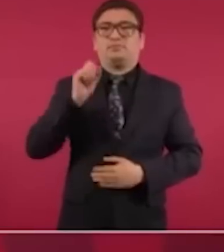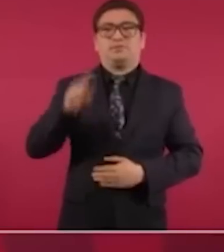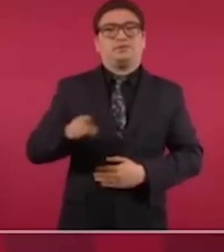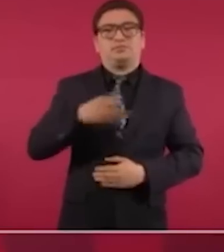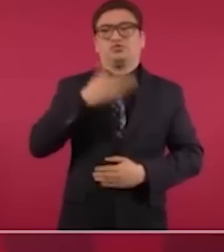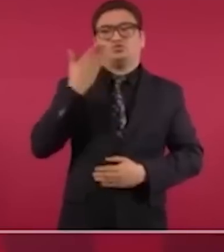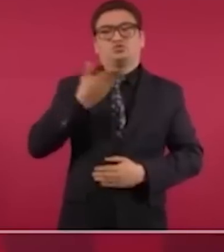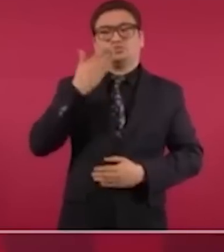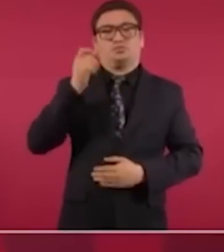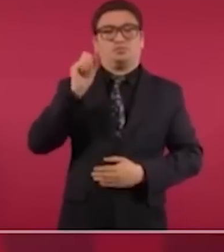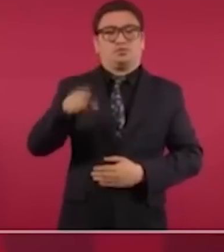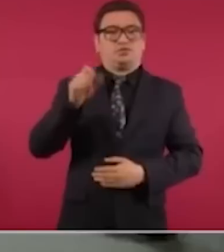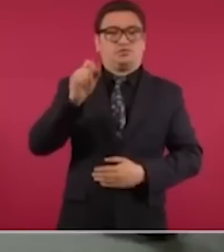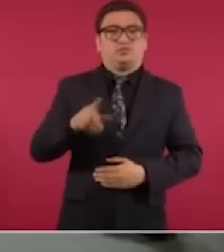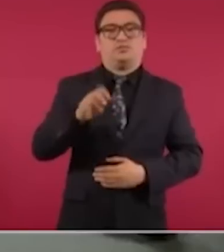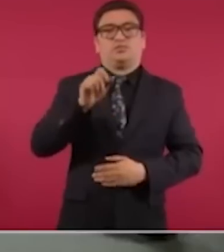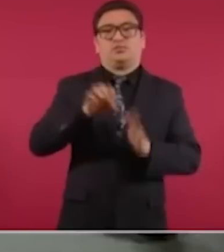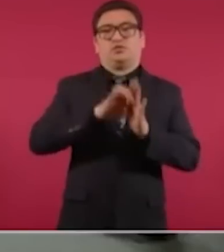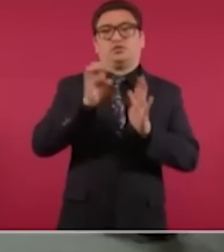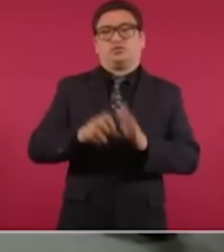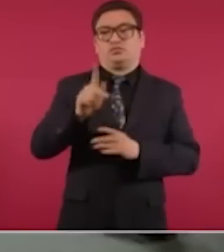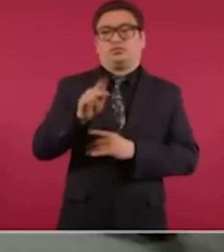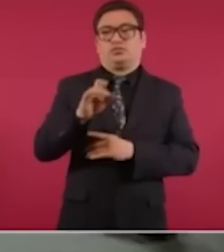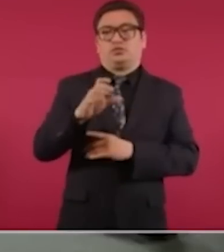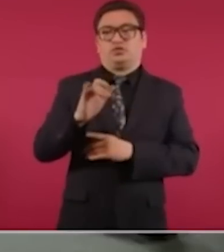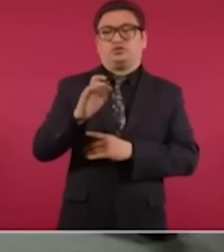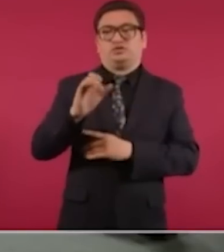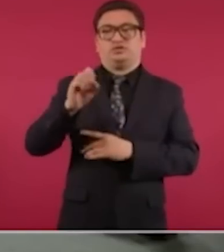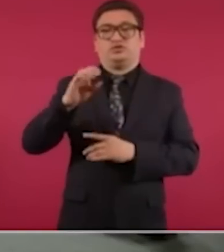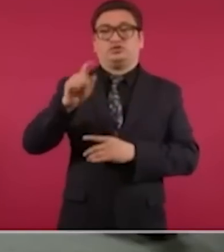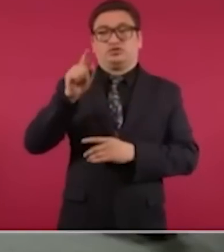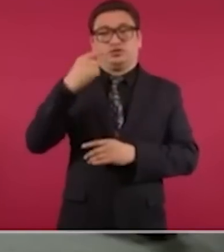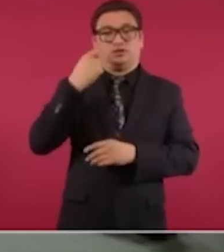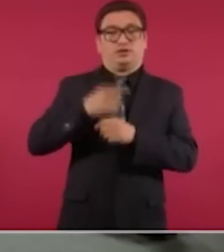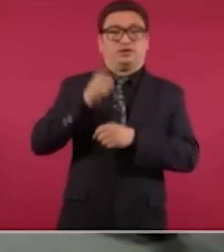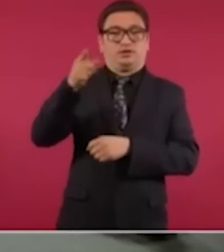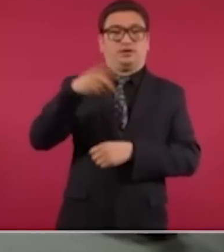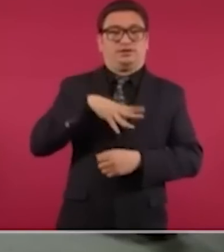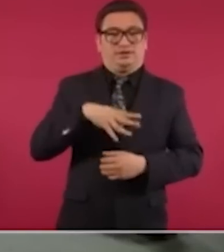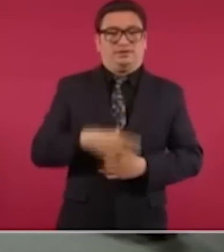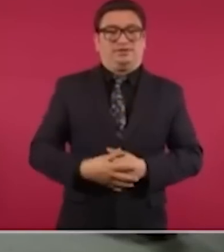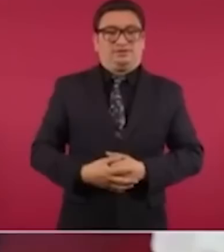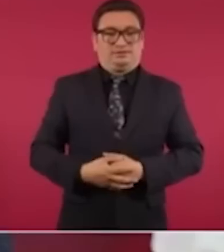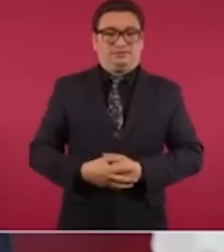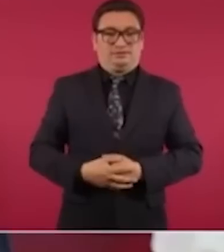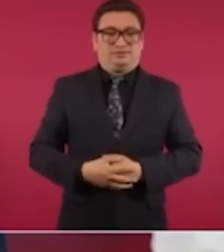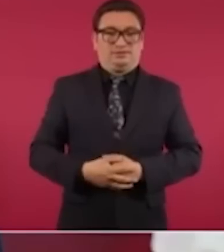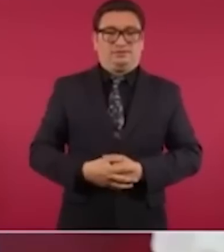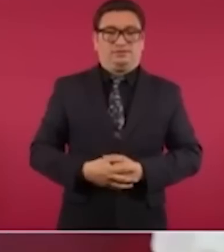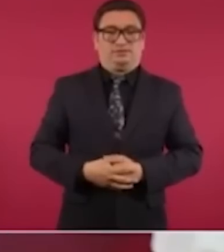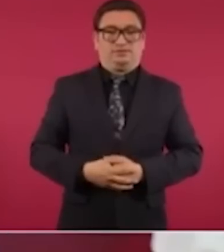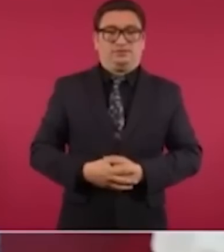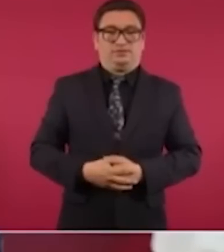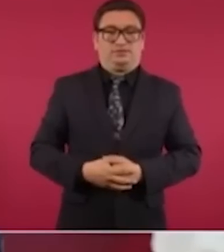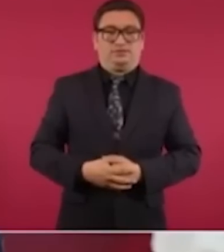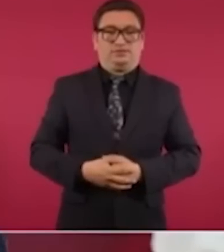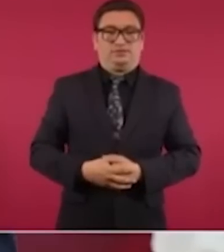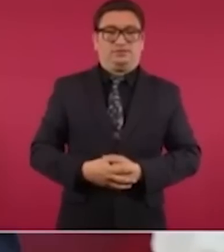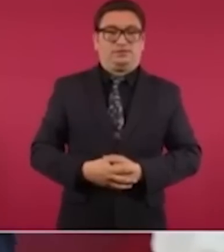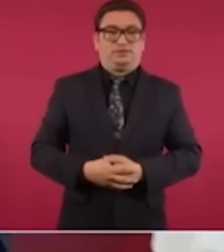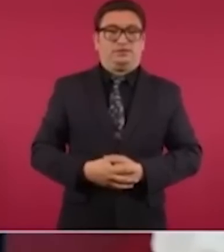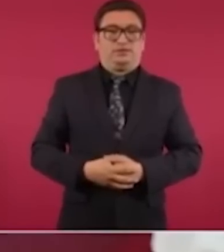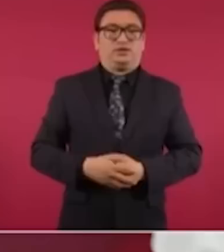siempre por ejemplo el proceso que ya ya me está este por allá este pidiendo este